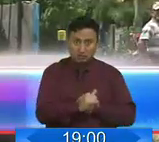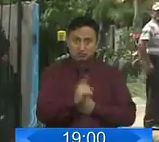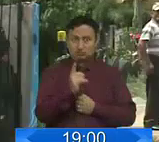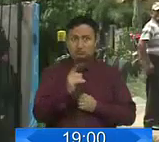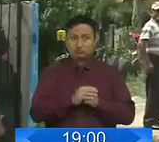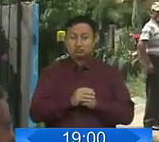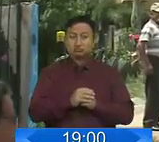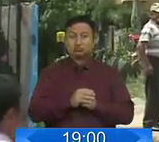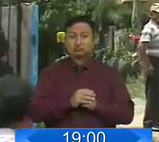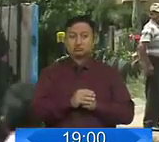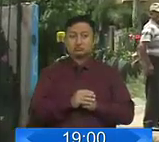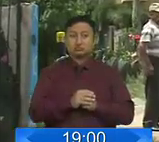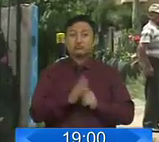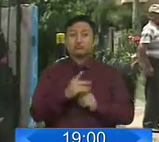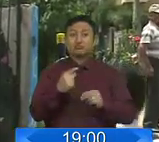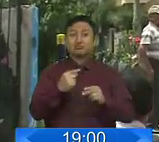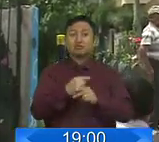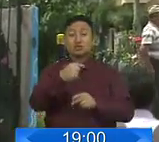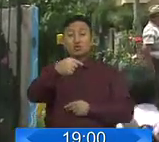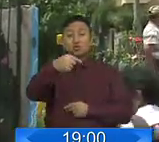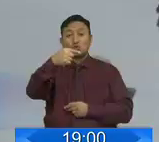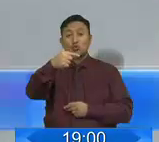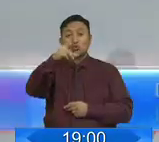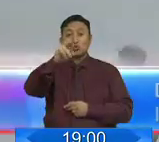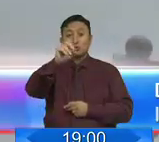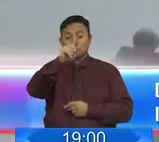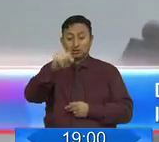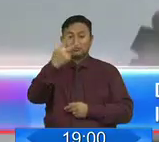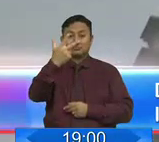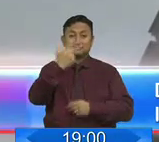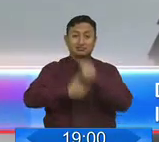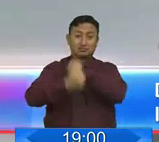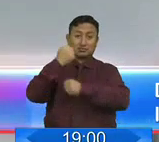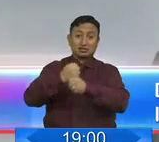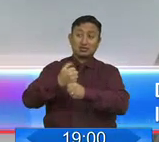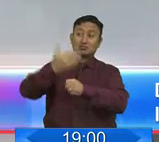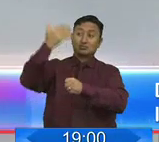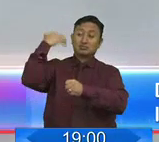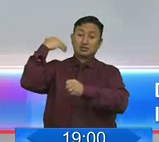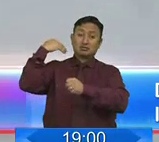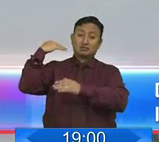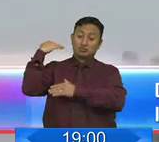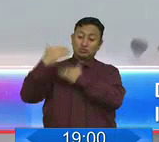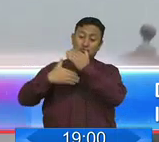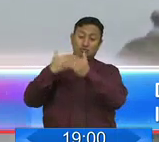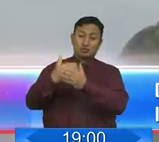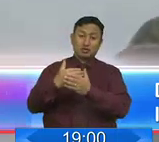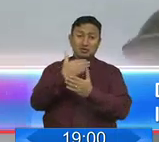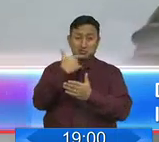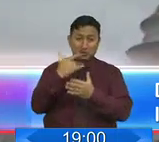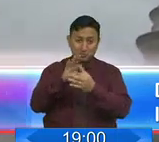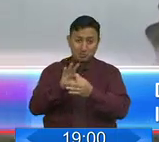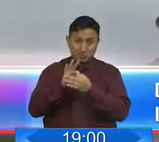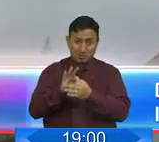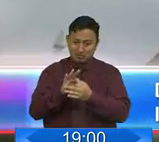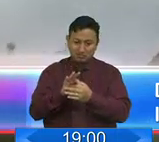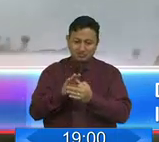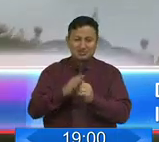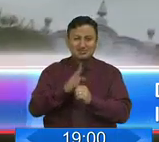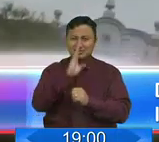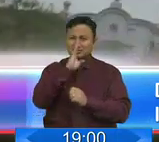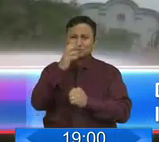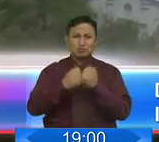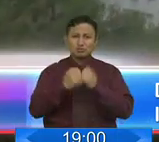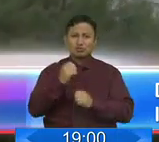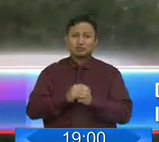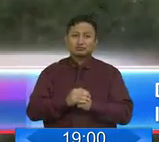Guápulo no quieren saber nada, que vuelva. Llegó hace 3 años y las relaciones con el religioso no han sido las mejores. Los roces empezaron